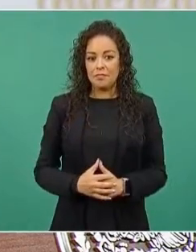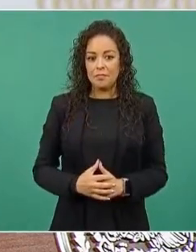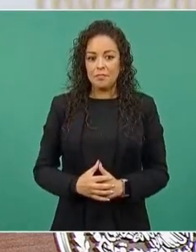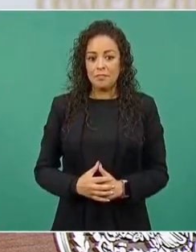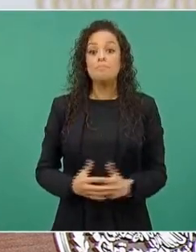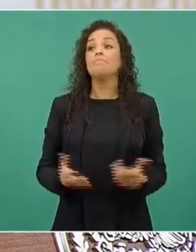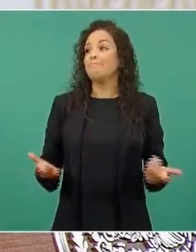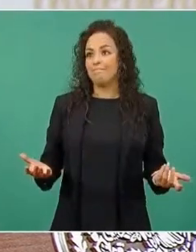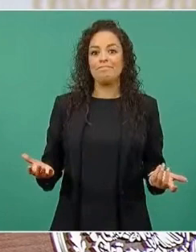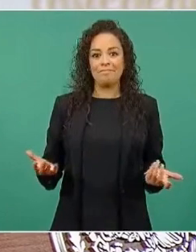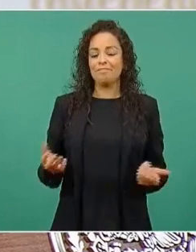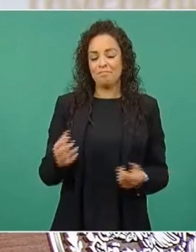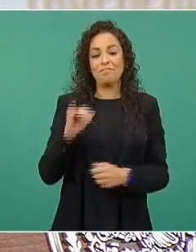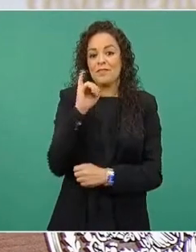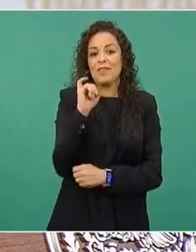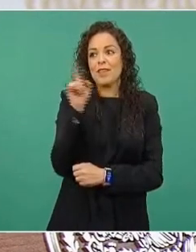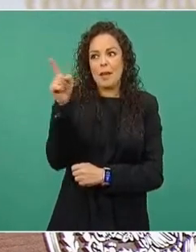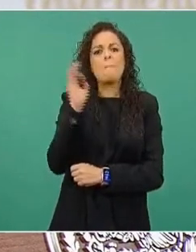Afortunadamente aceptaron.